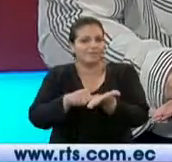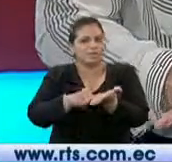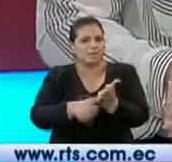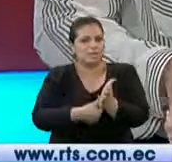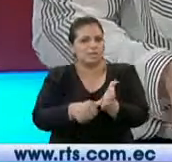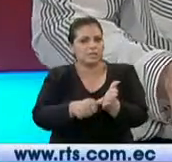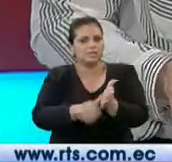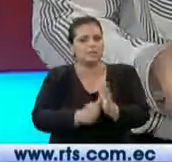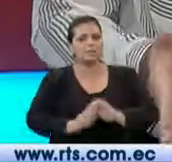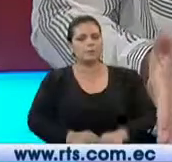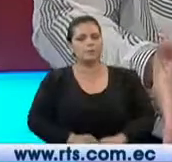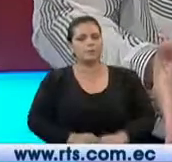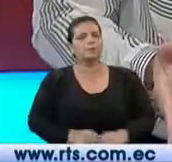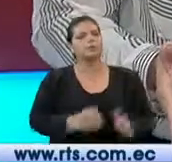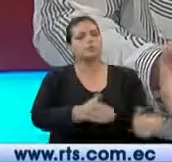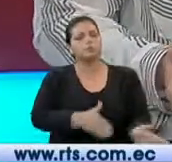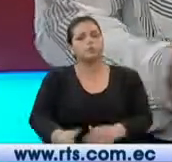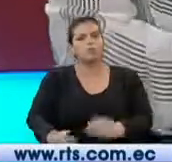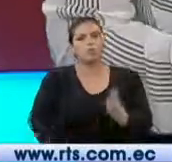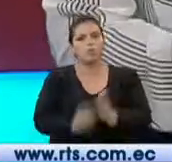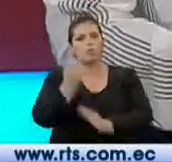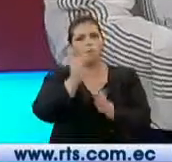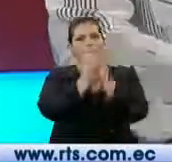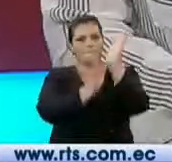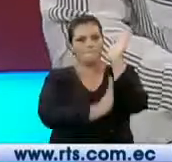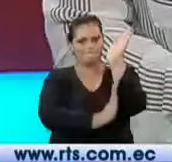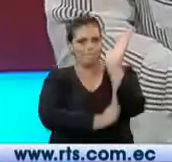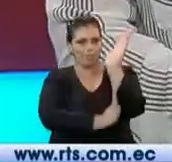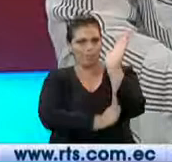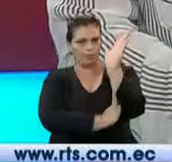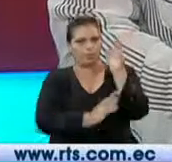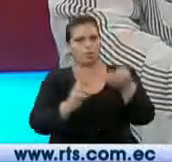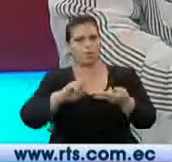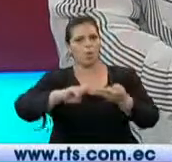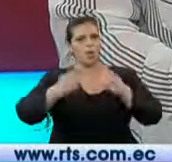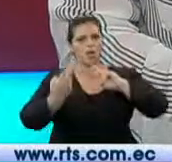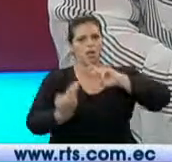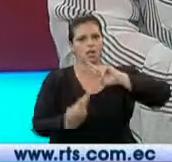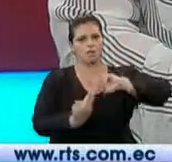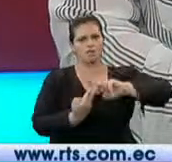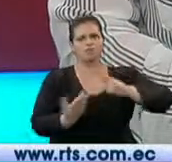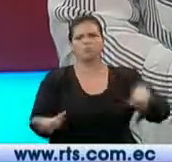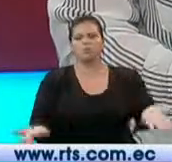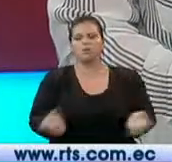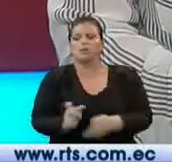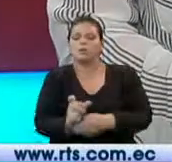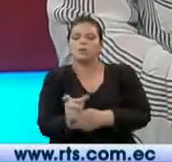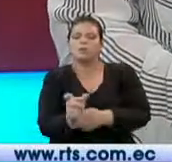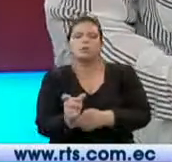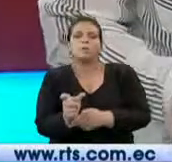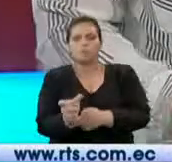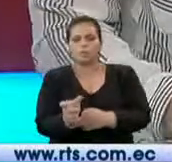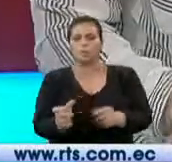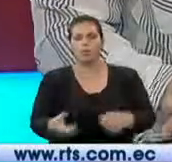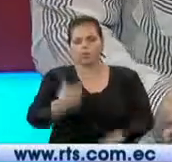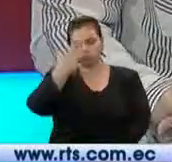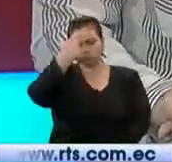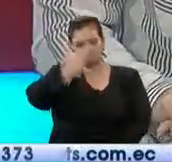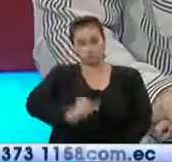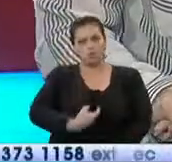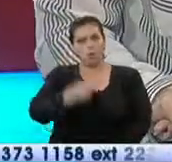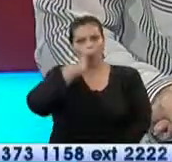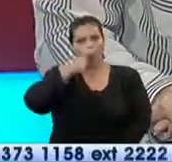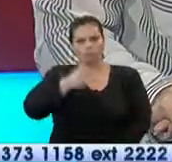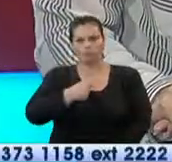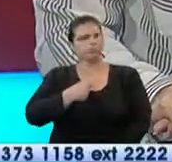su género en la cédula de identidad, que solo establece una diferencia entre el sexo masculino y femenino.